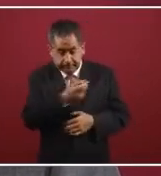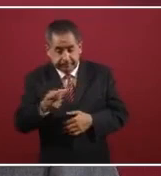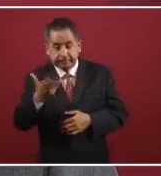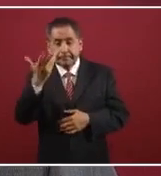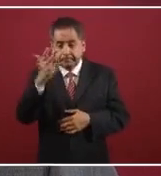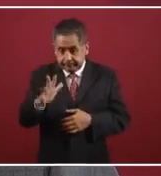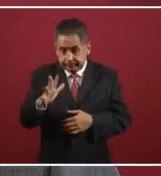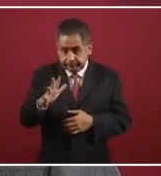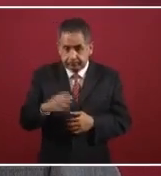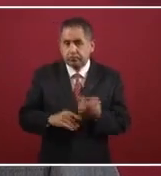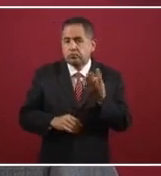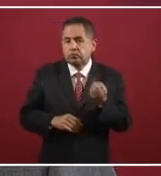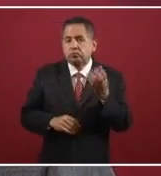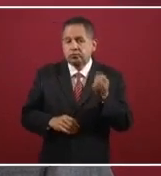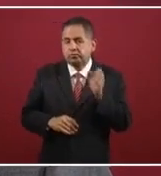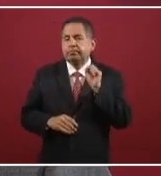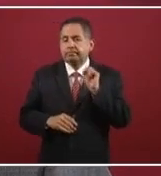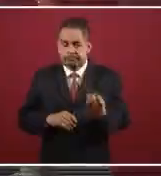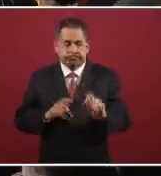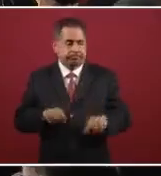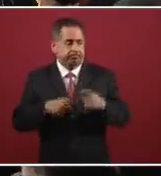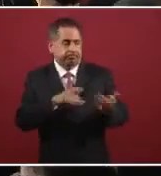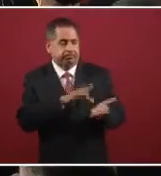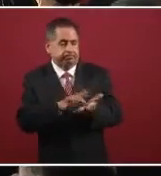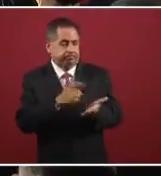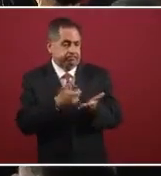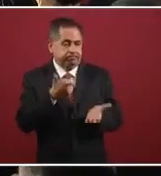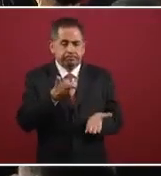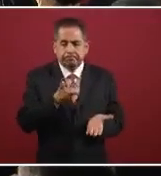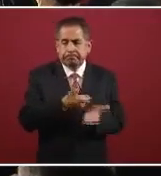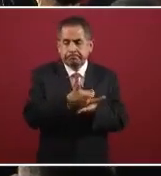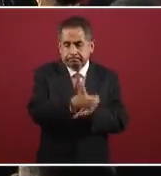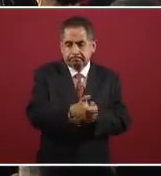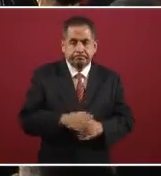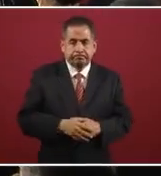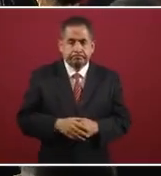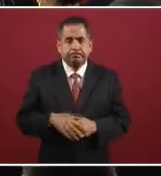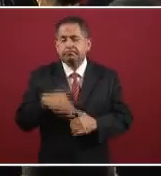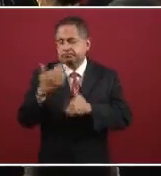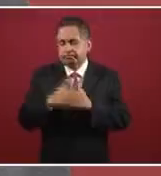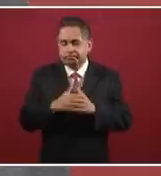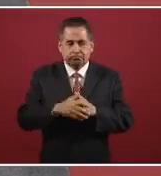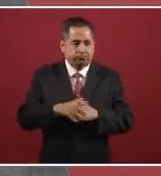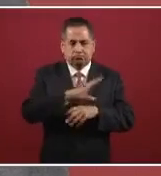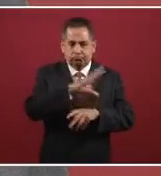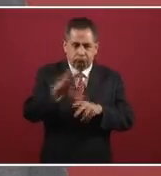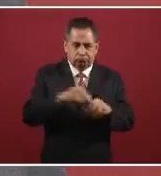en 9 de cada 10. Y van a ser 10 de 10.